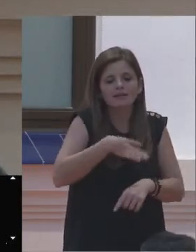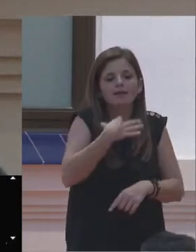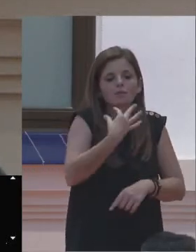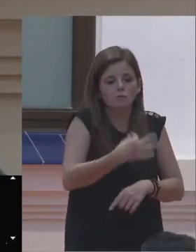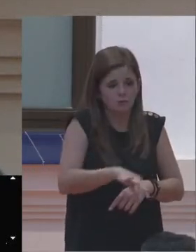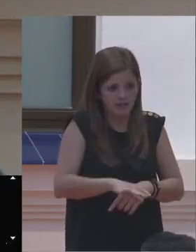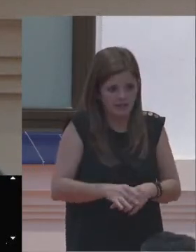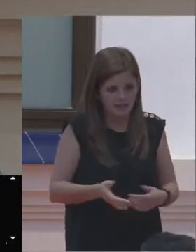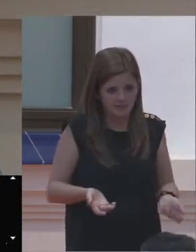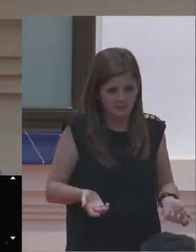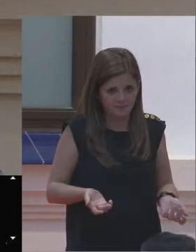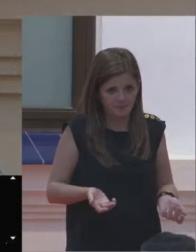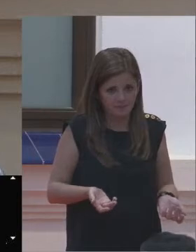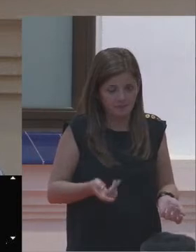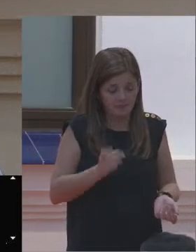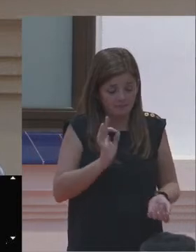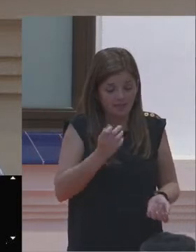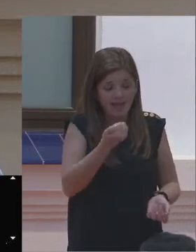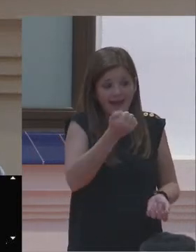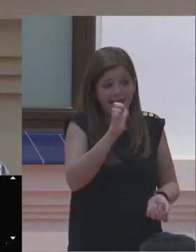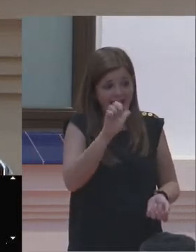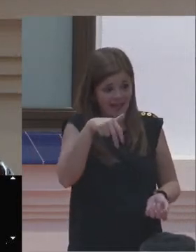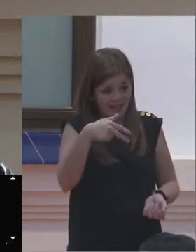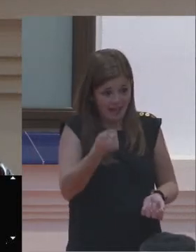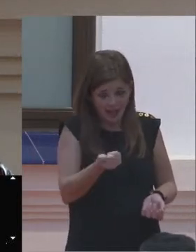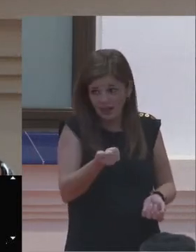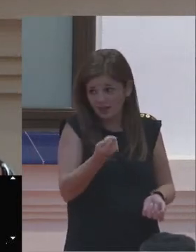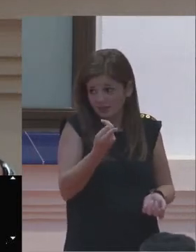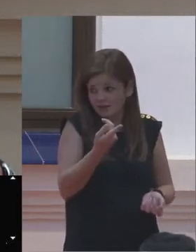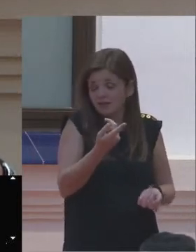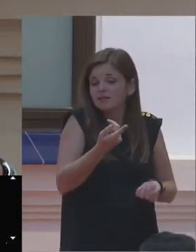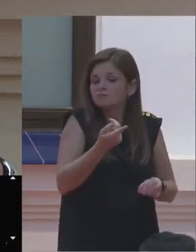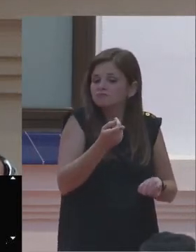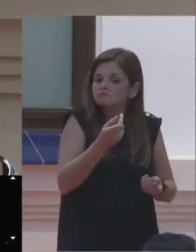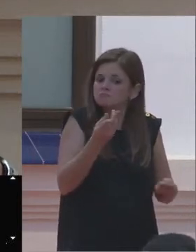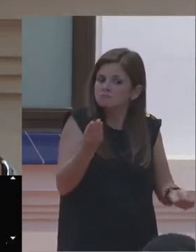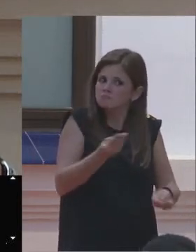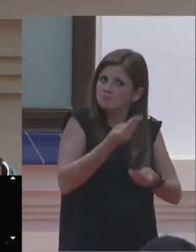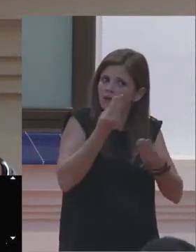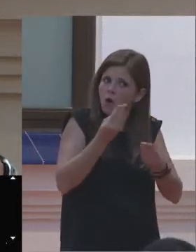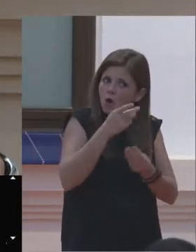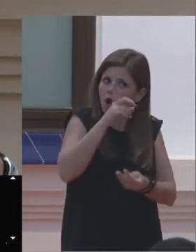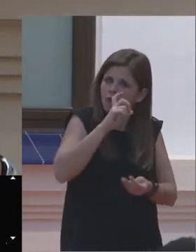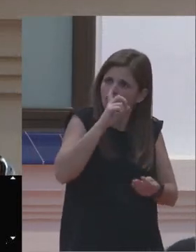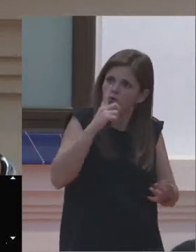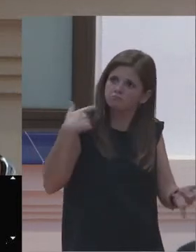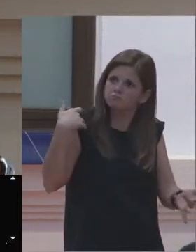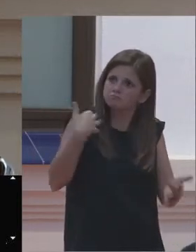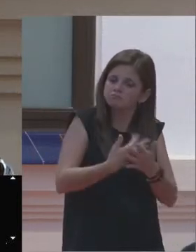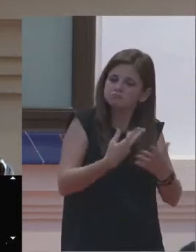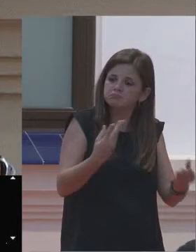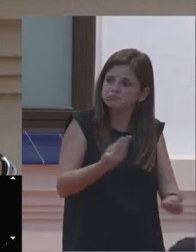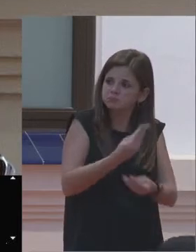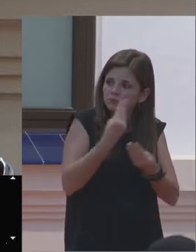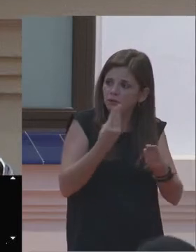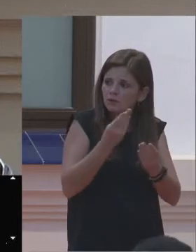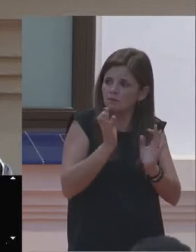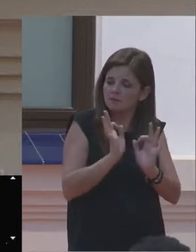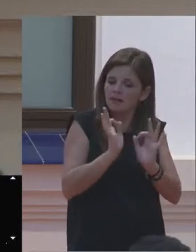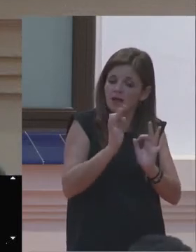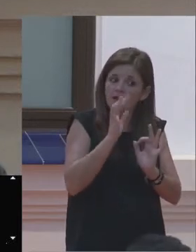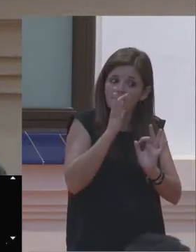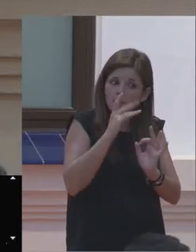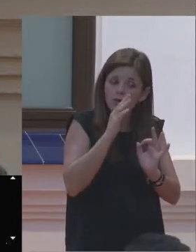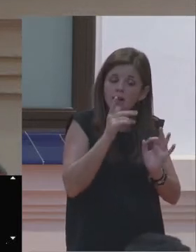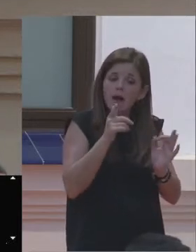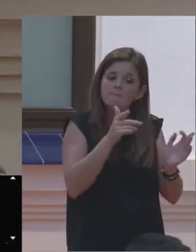que la relación AENA-Iberia ha mejorado muchísimo en los últimos años y especialmente ahora estamos pasando por